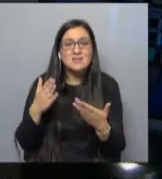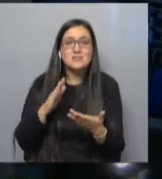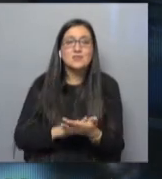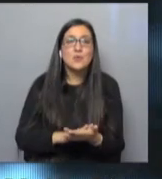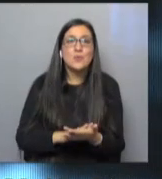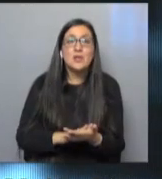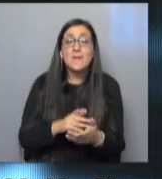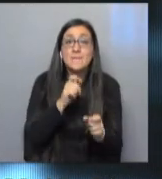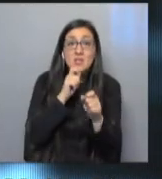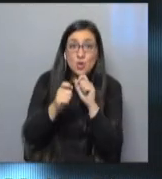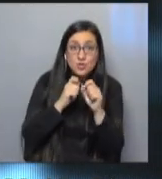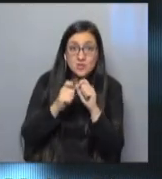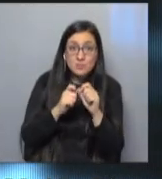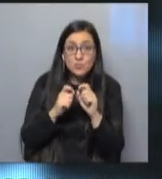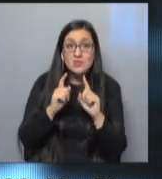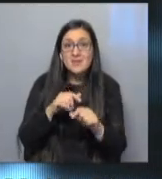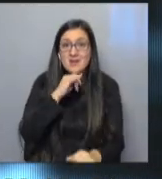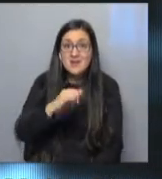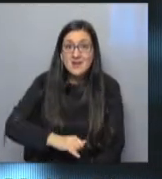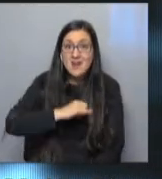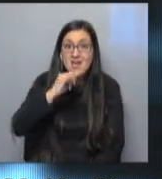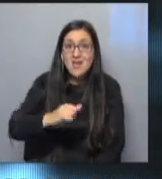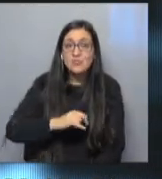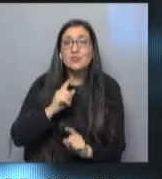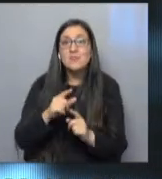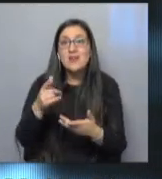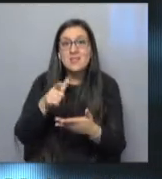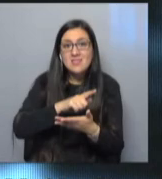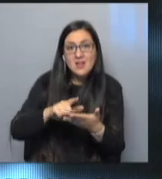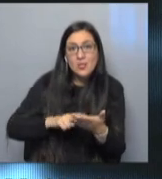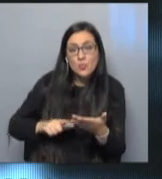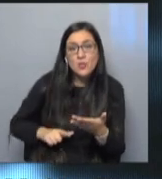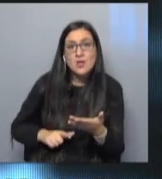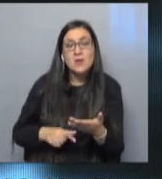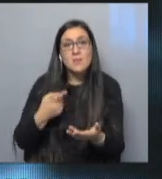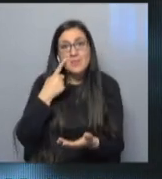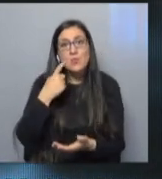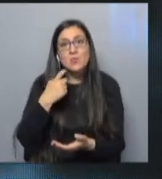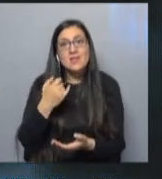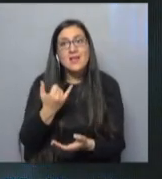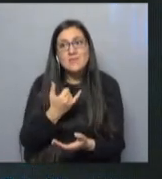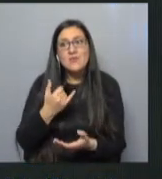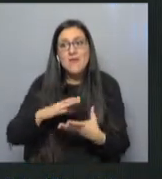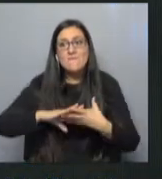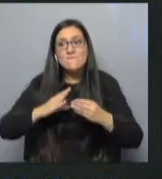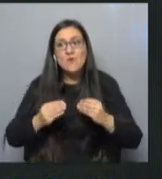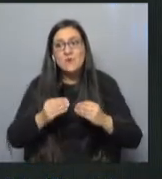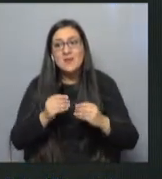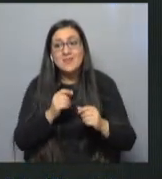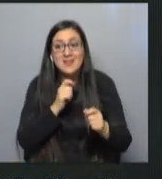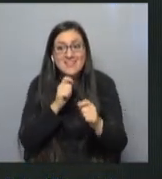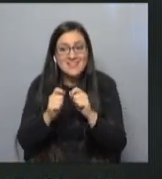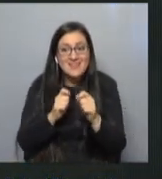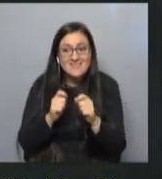el periodismo y relato y literatura porque veía que había una trama una manera de construir sus reportajes